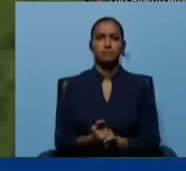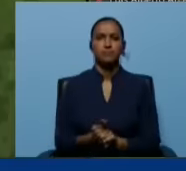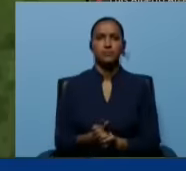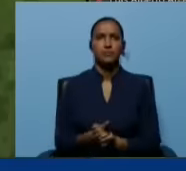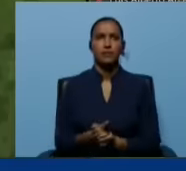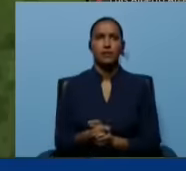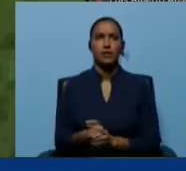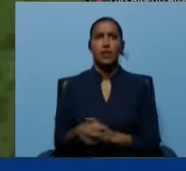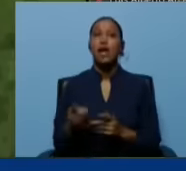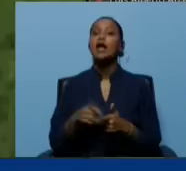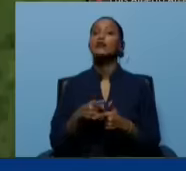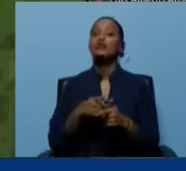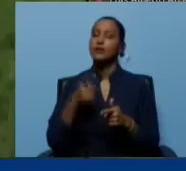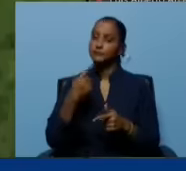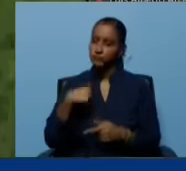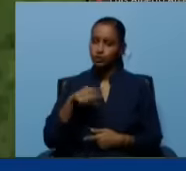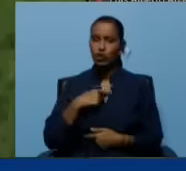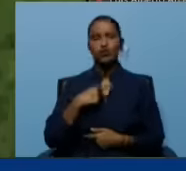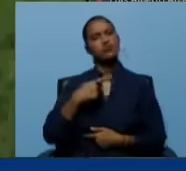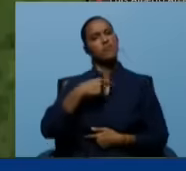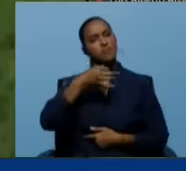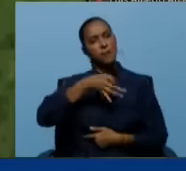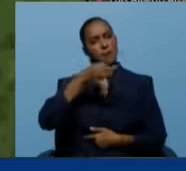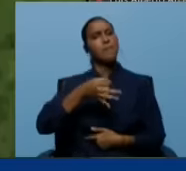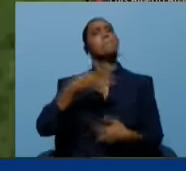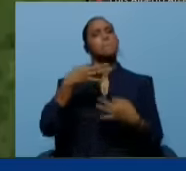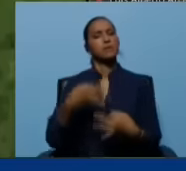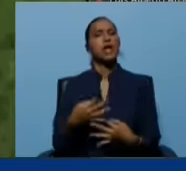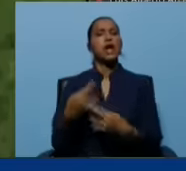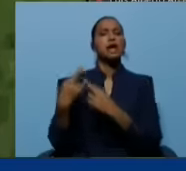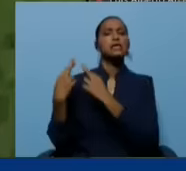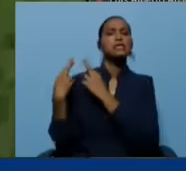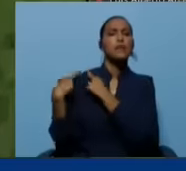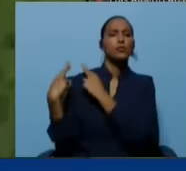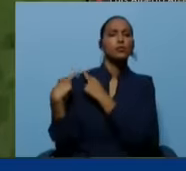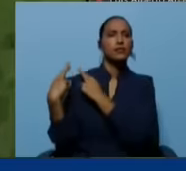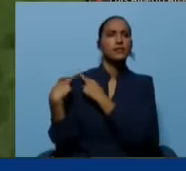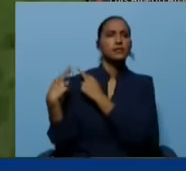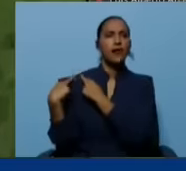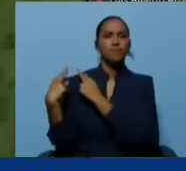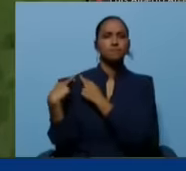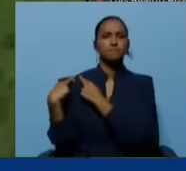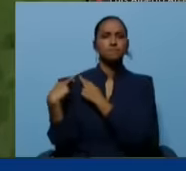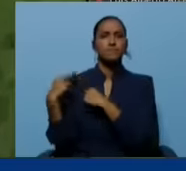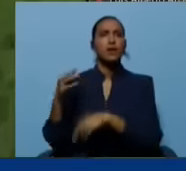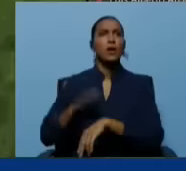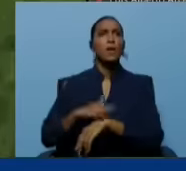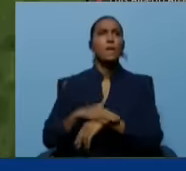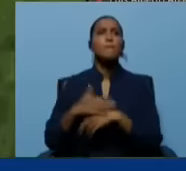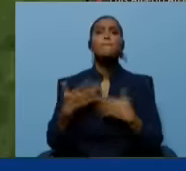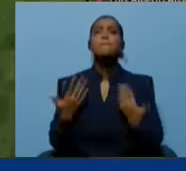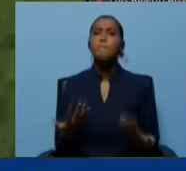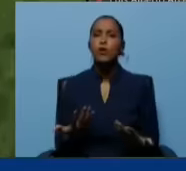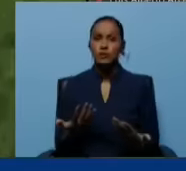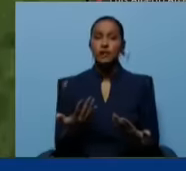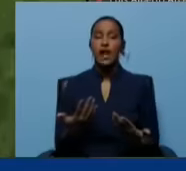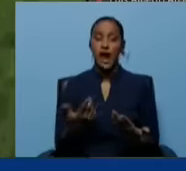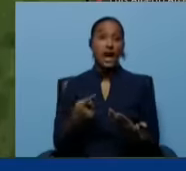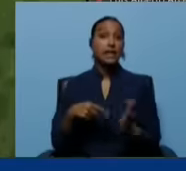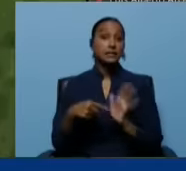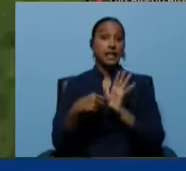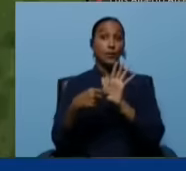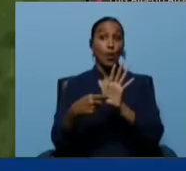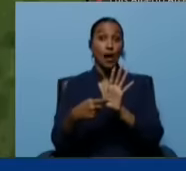Aquí decimos que con absoluta irresponsabilidad se estimula concertadamente el regreso a los planes de desestabilización